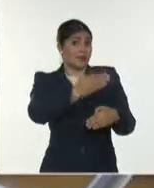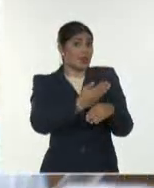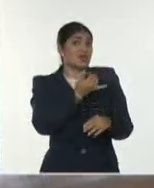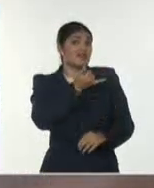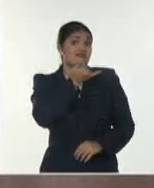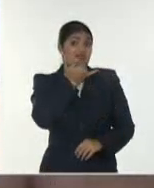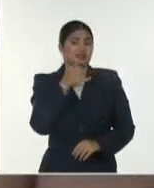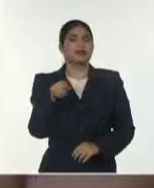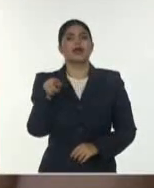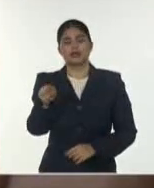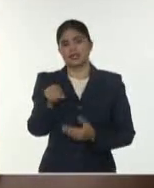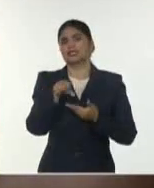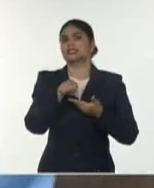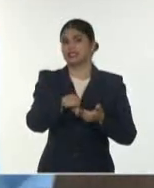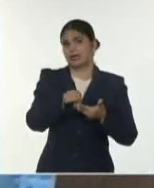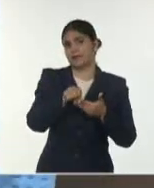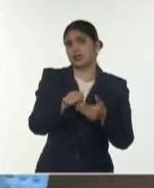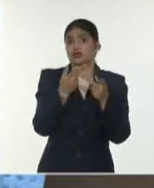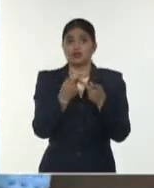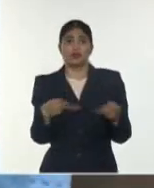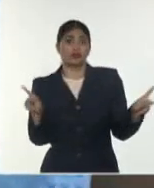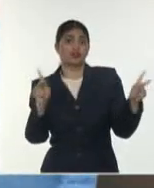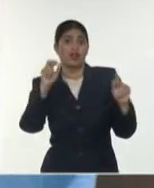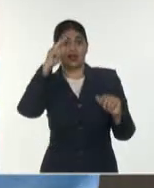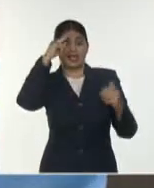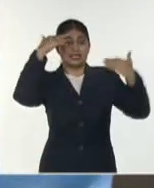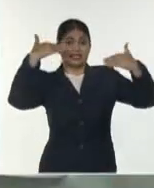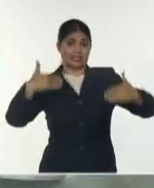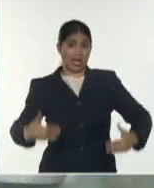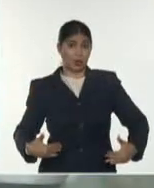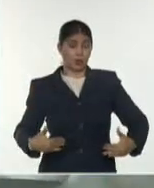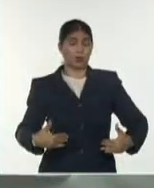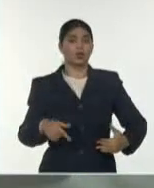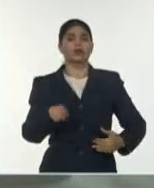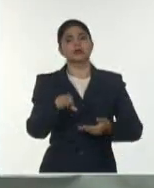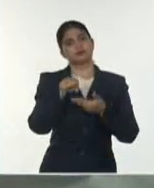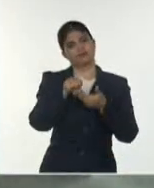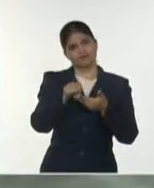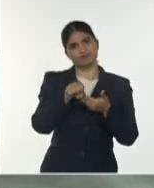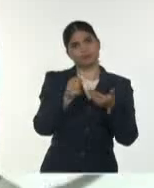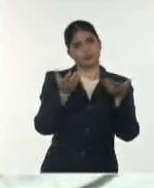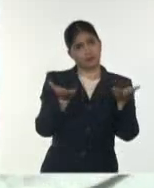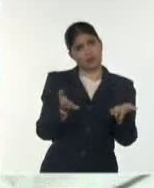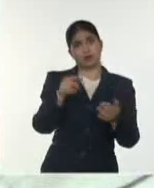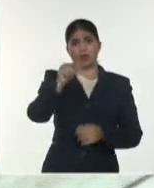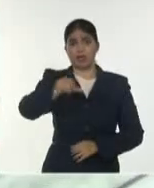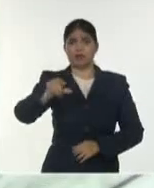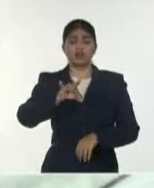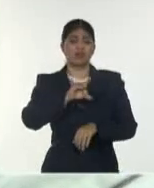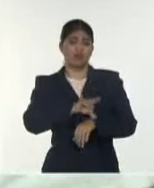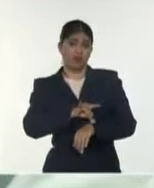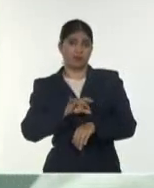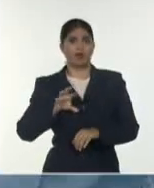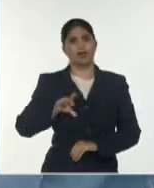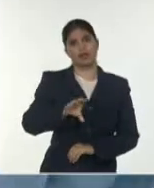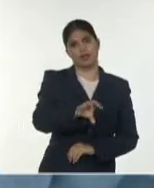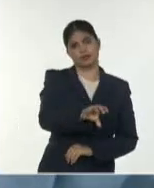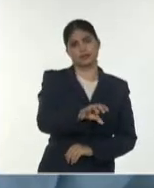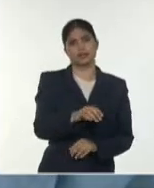que los profesionales de la salud del Hospital Oncológico brindan a estos pacientes aquejados de esta enfermedad.